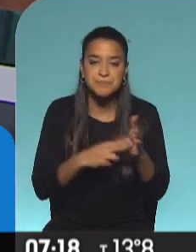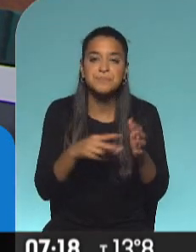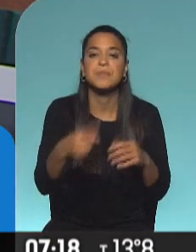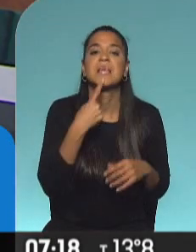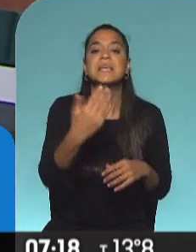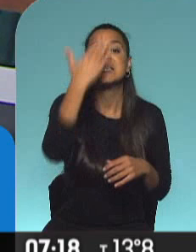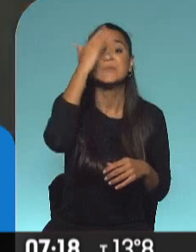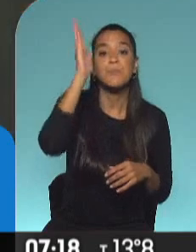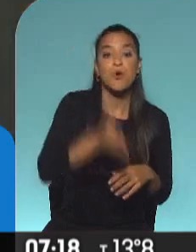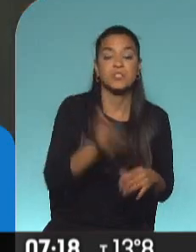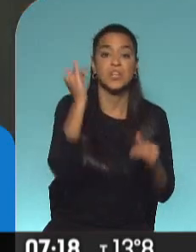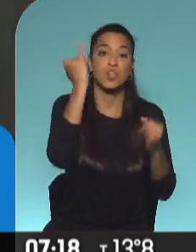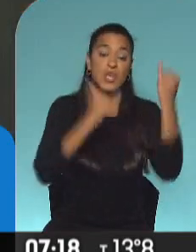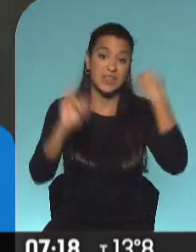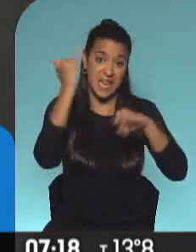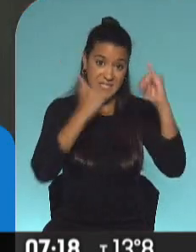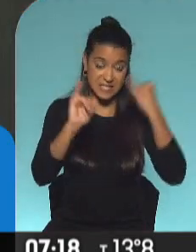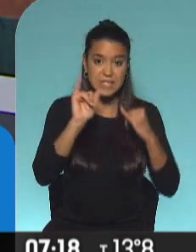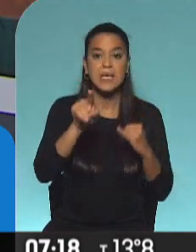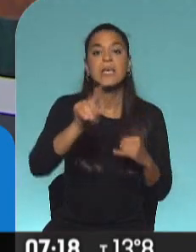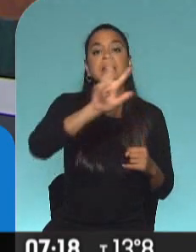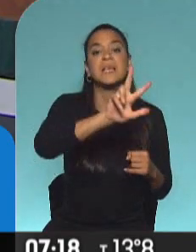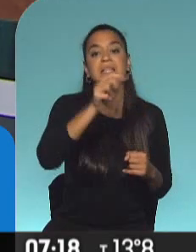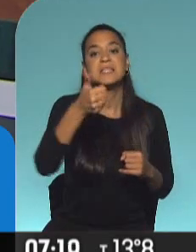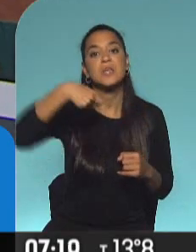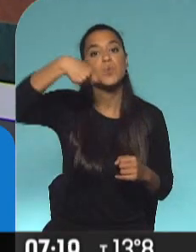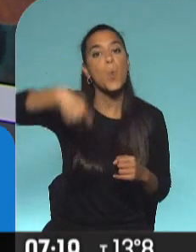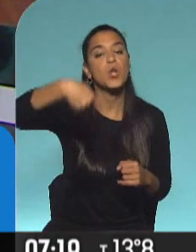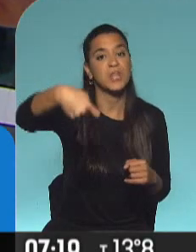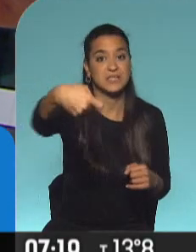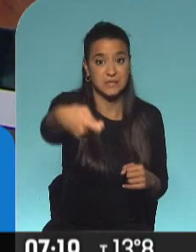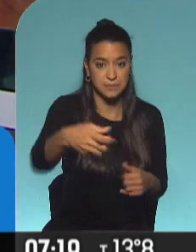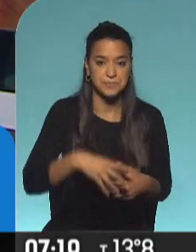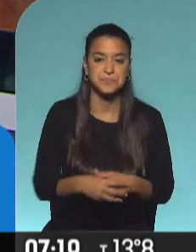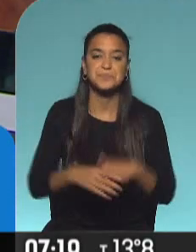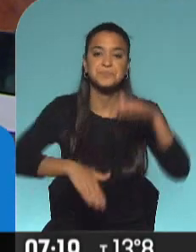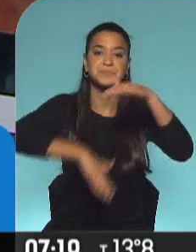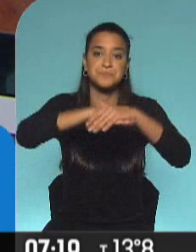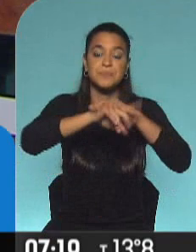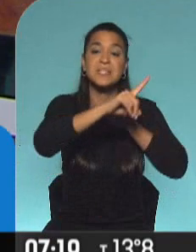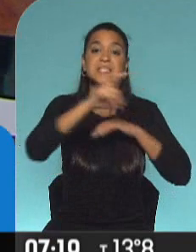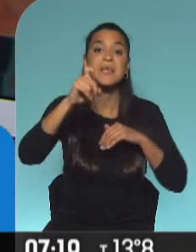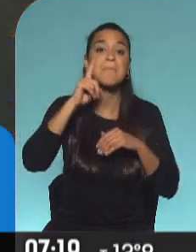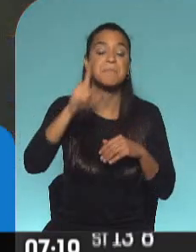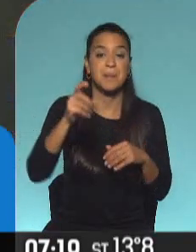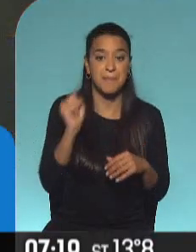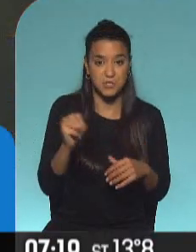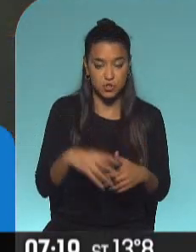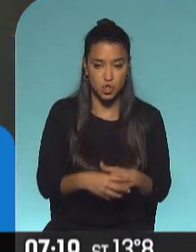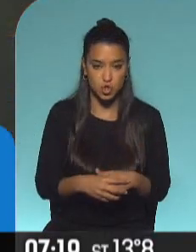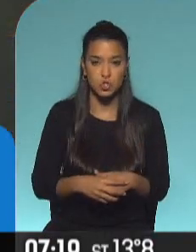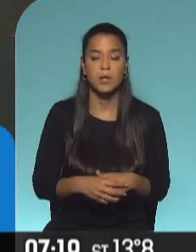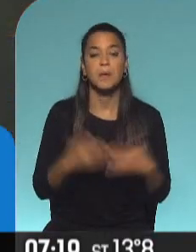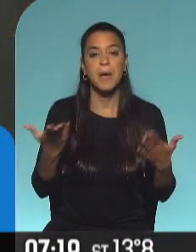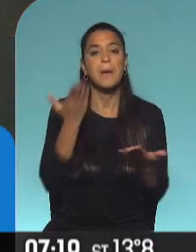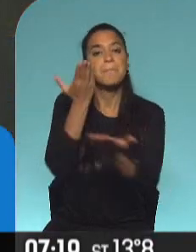15% de tasa de interés y 36 cuotas para devolverlo. El tope va a ser 100.000 pesos para